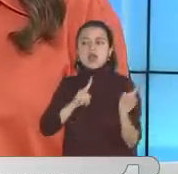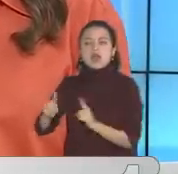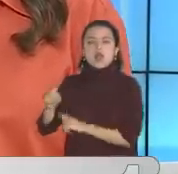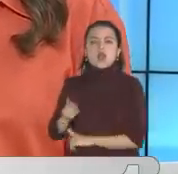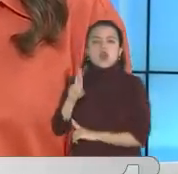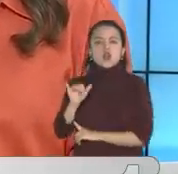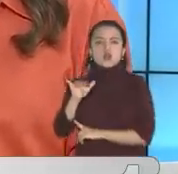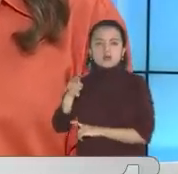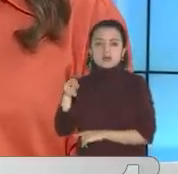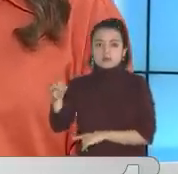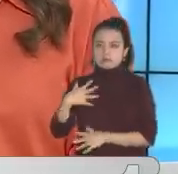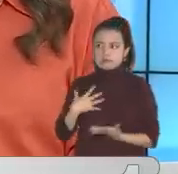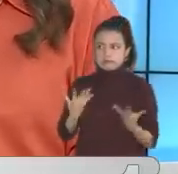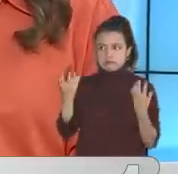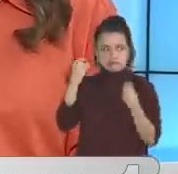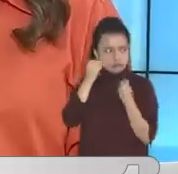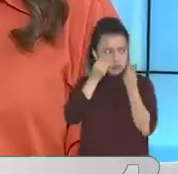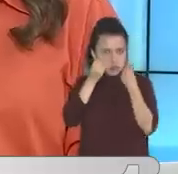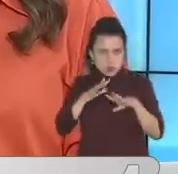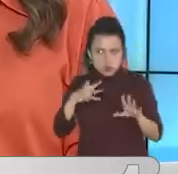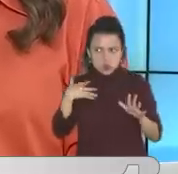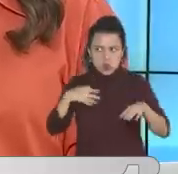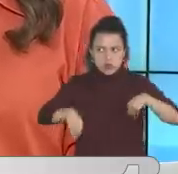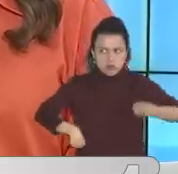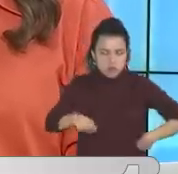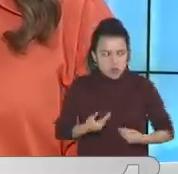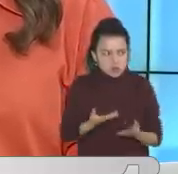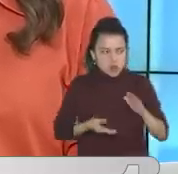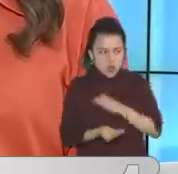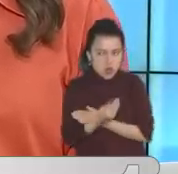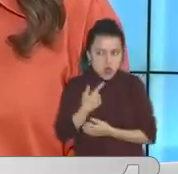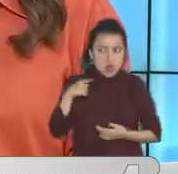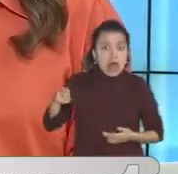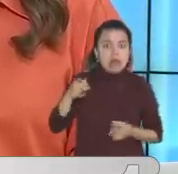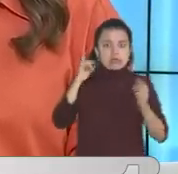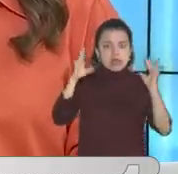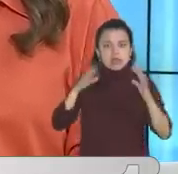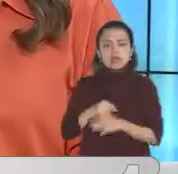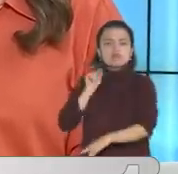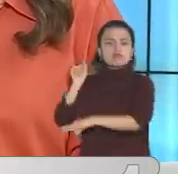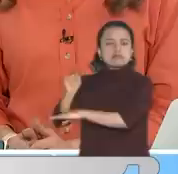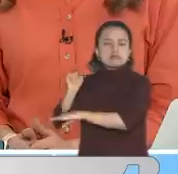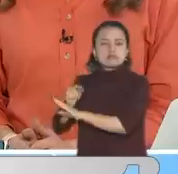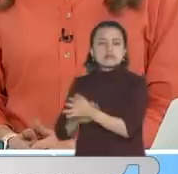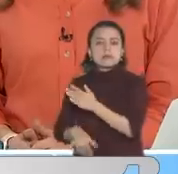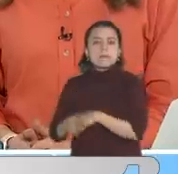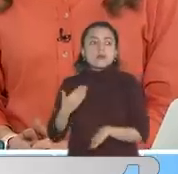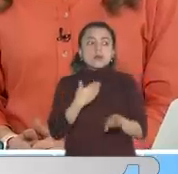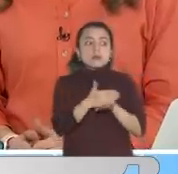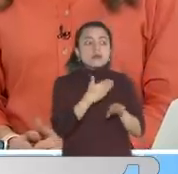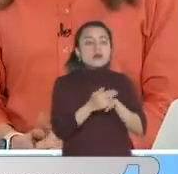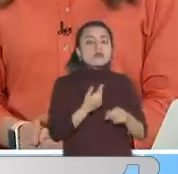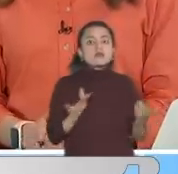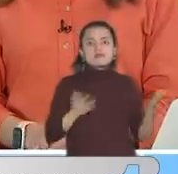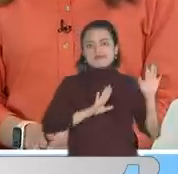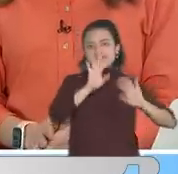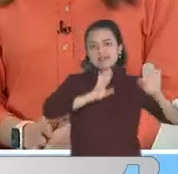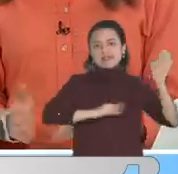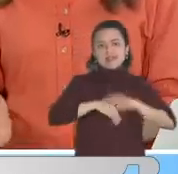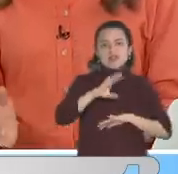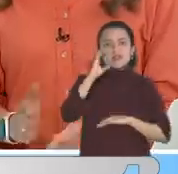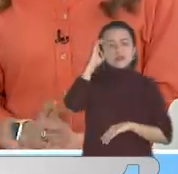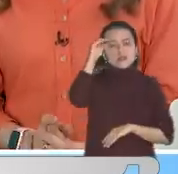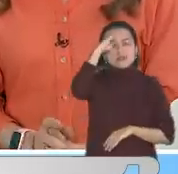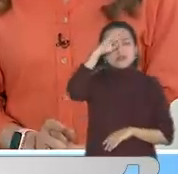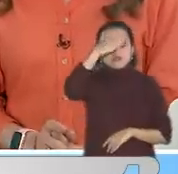escándalo de campaña sucia a 10 días de la segunda vuelta electoral entre Gustavo Petro y Rodolfo Hernández. Gerardo Aristizábal, buenas tardes.